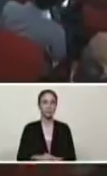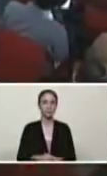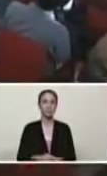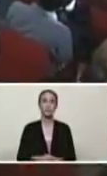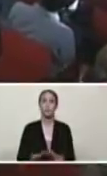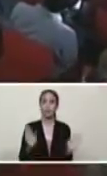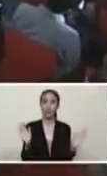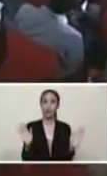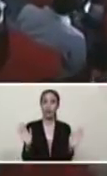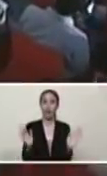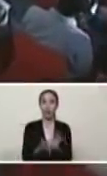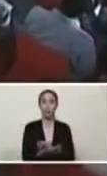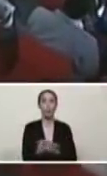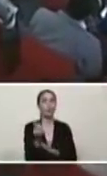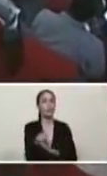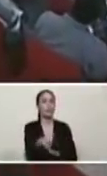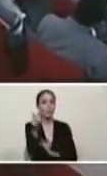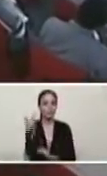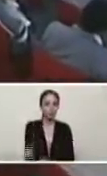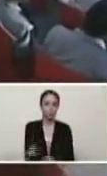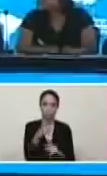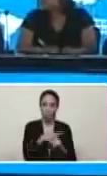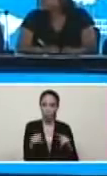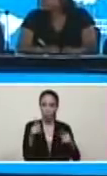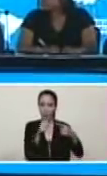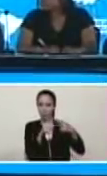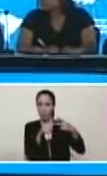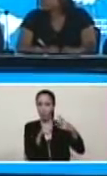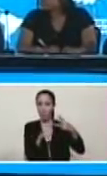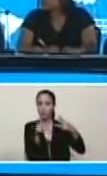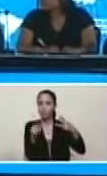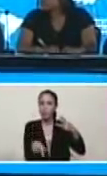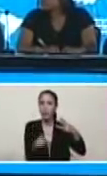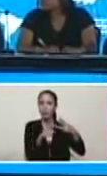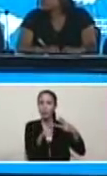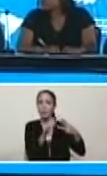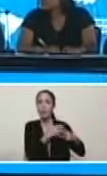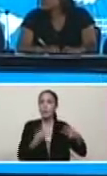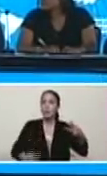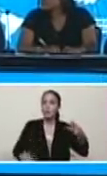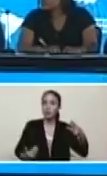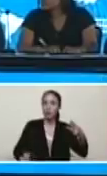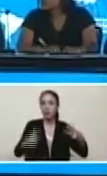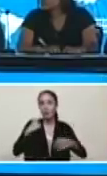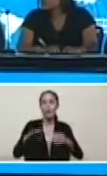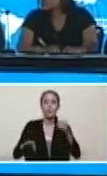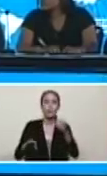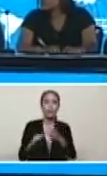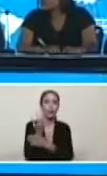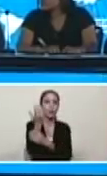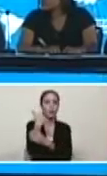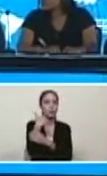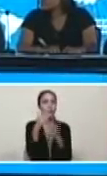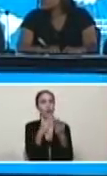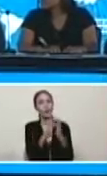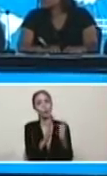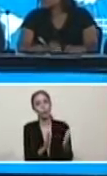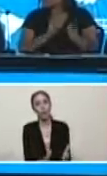Bueno, yo quiero escuchar también, está con nosotros la presidenta de la Federación Venezolana de